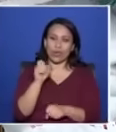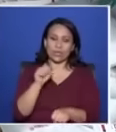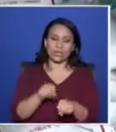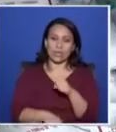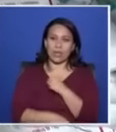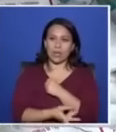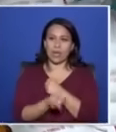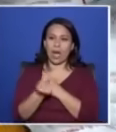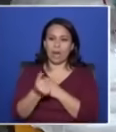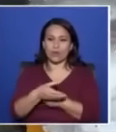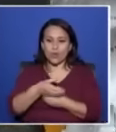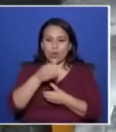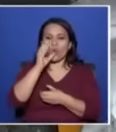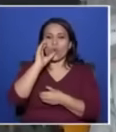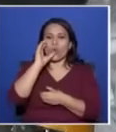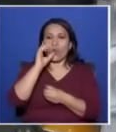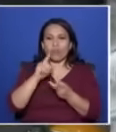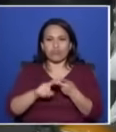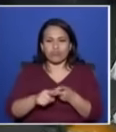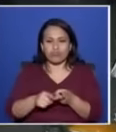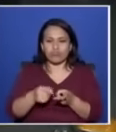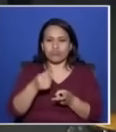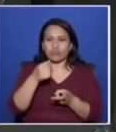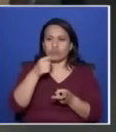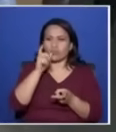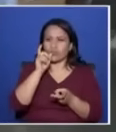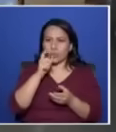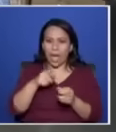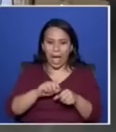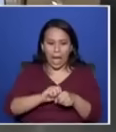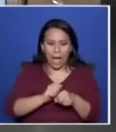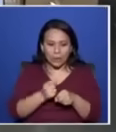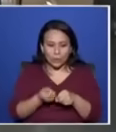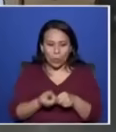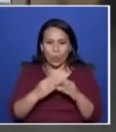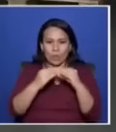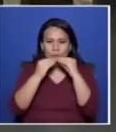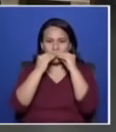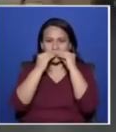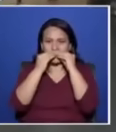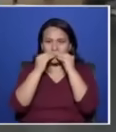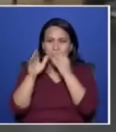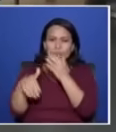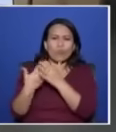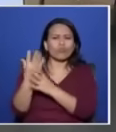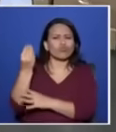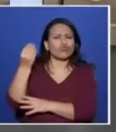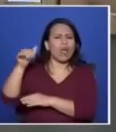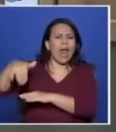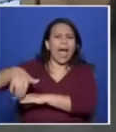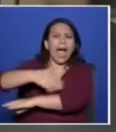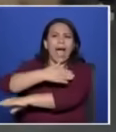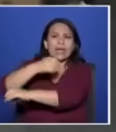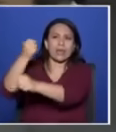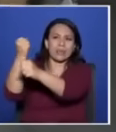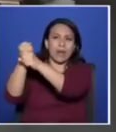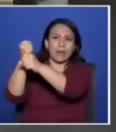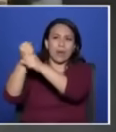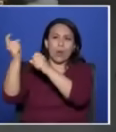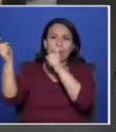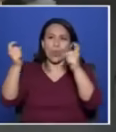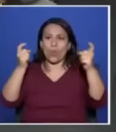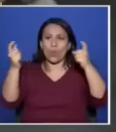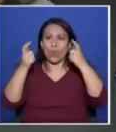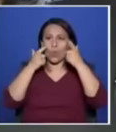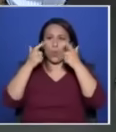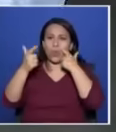consumo inmediato a las Fuerzas Armadas y policías que están justamente en estos momentos en las calles haciendo los operativos,